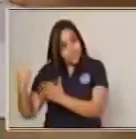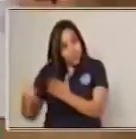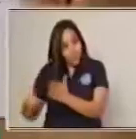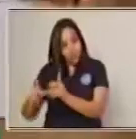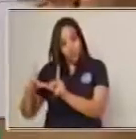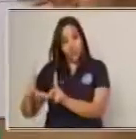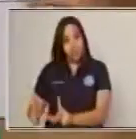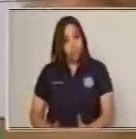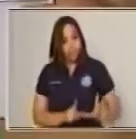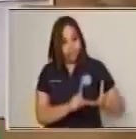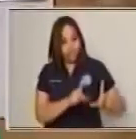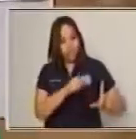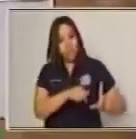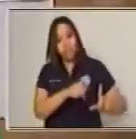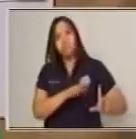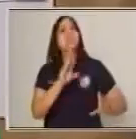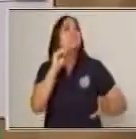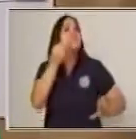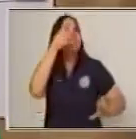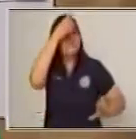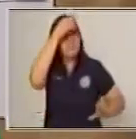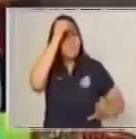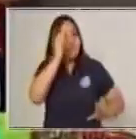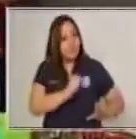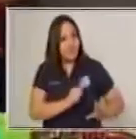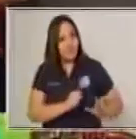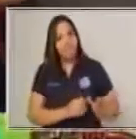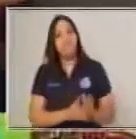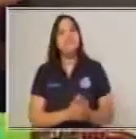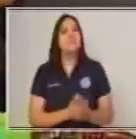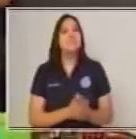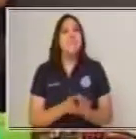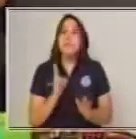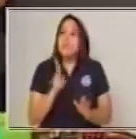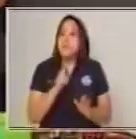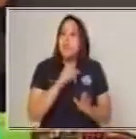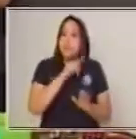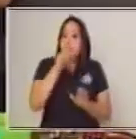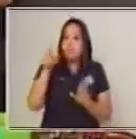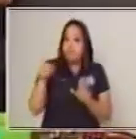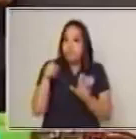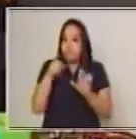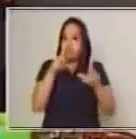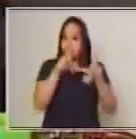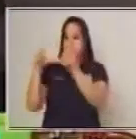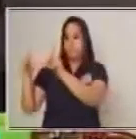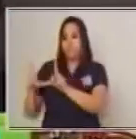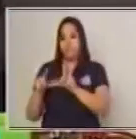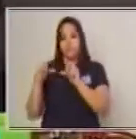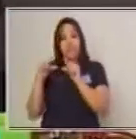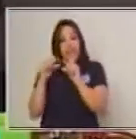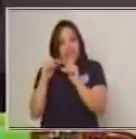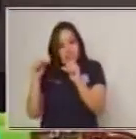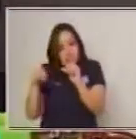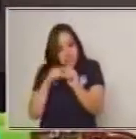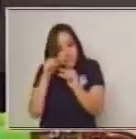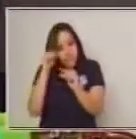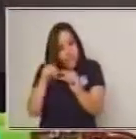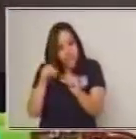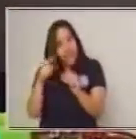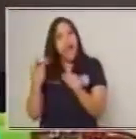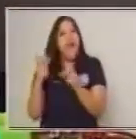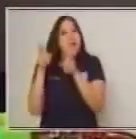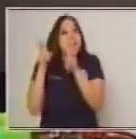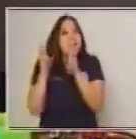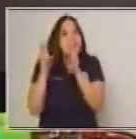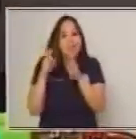dibujo y qué aprendí. Siempre en el centro vamos a dejar esta figura para colocar cuál es el